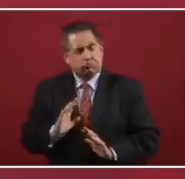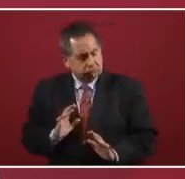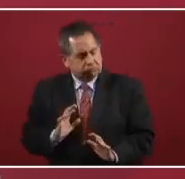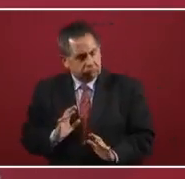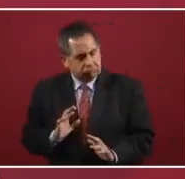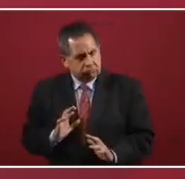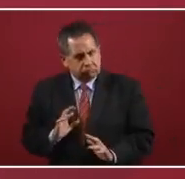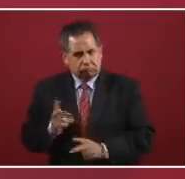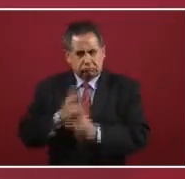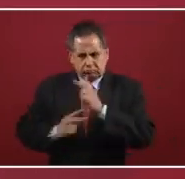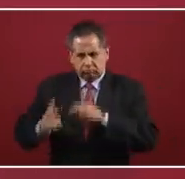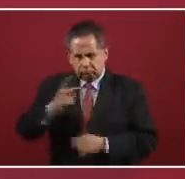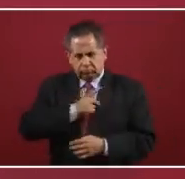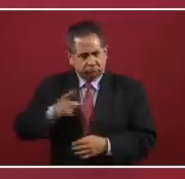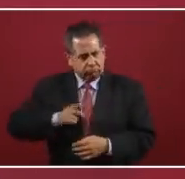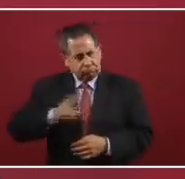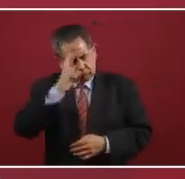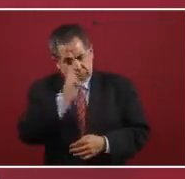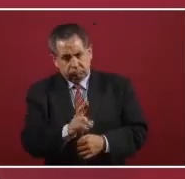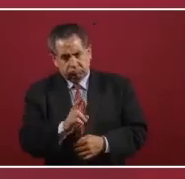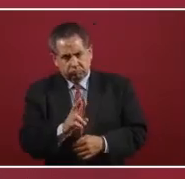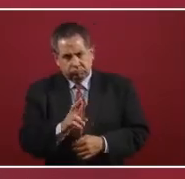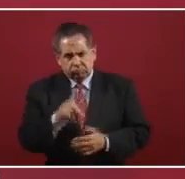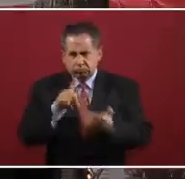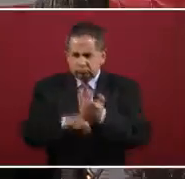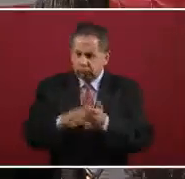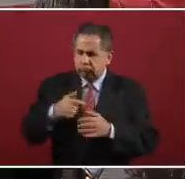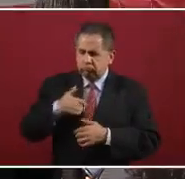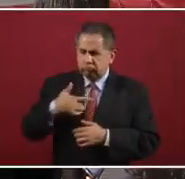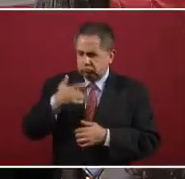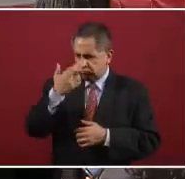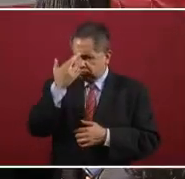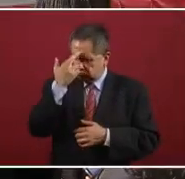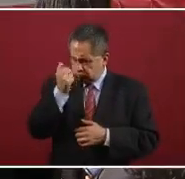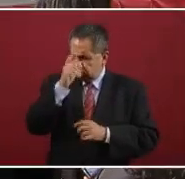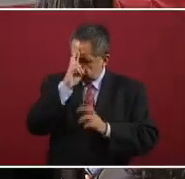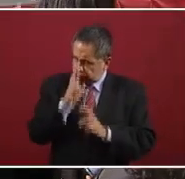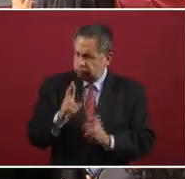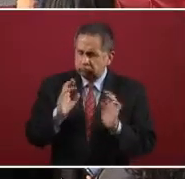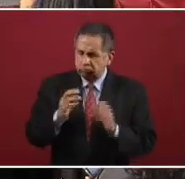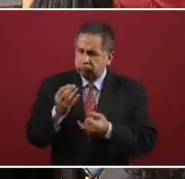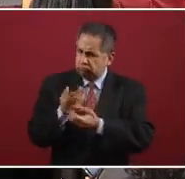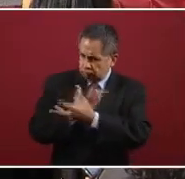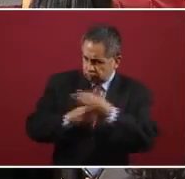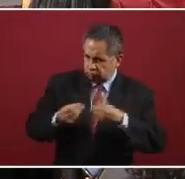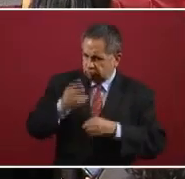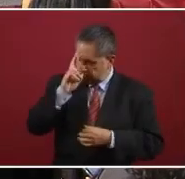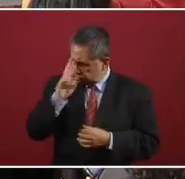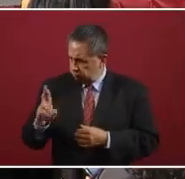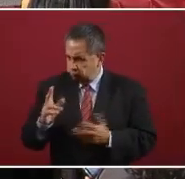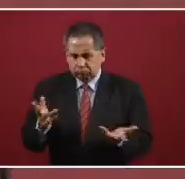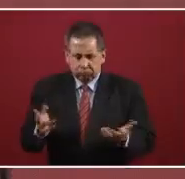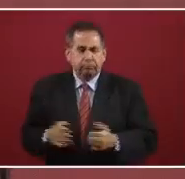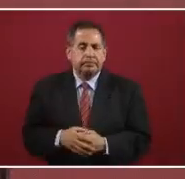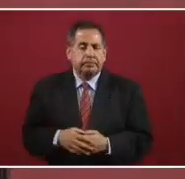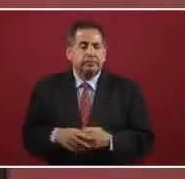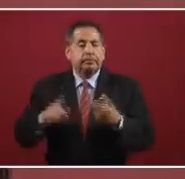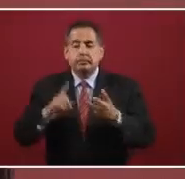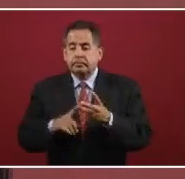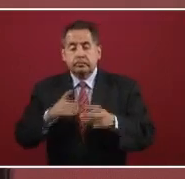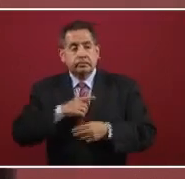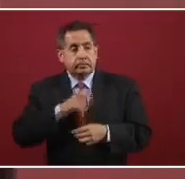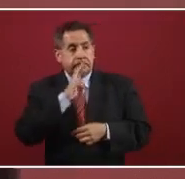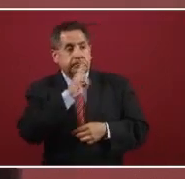respeto, porque así lo creemos y estamos convencidos que así los tratamos. Y de respuestas con las